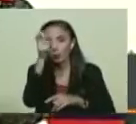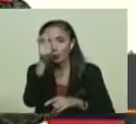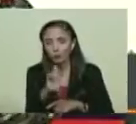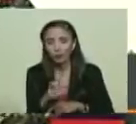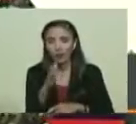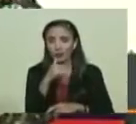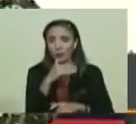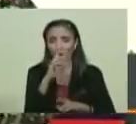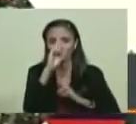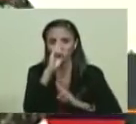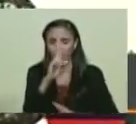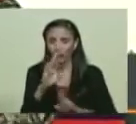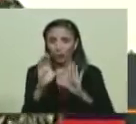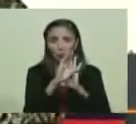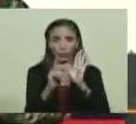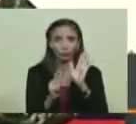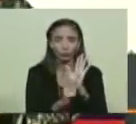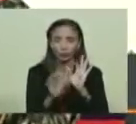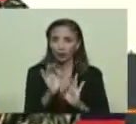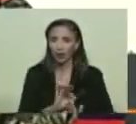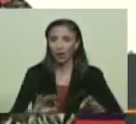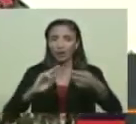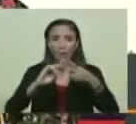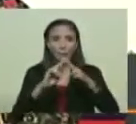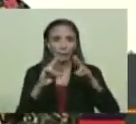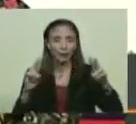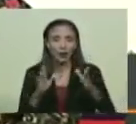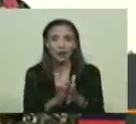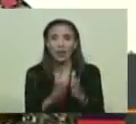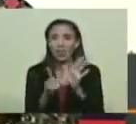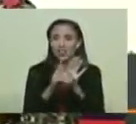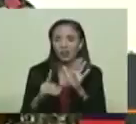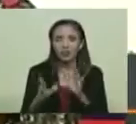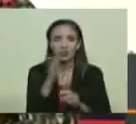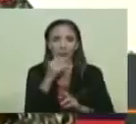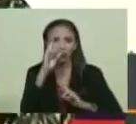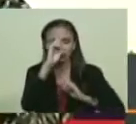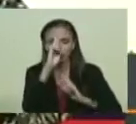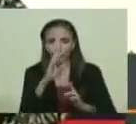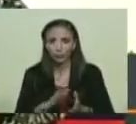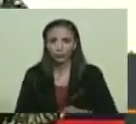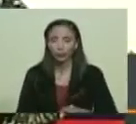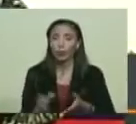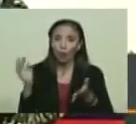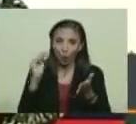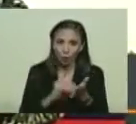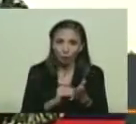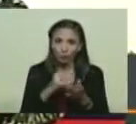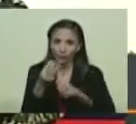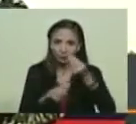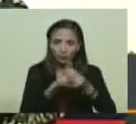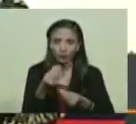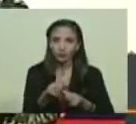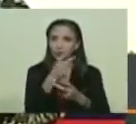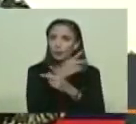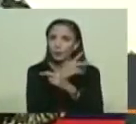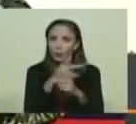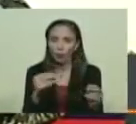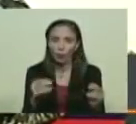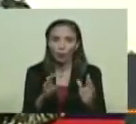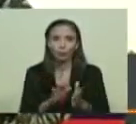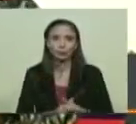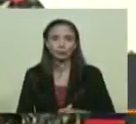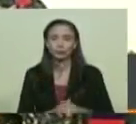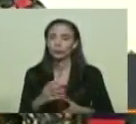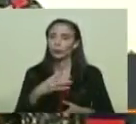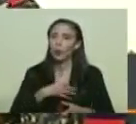ni Constitución, ni la paz, ni nada. Mas nunca se puede repetir eso. No lo voy a permitir, no